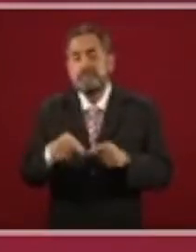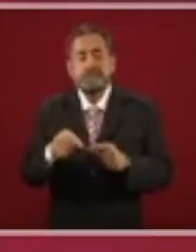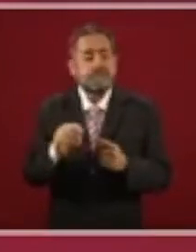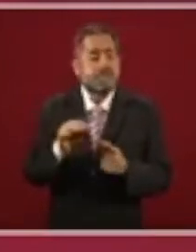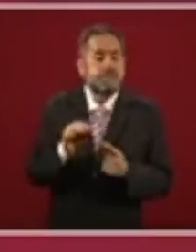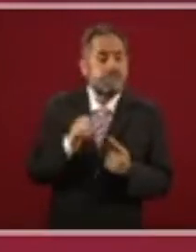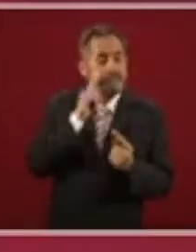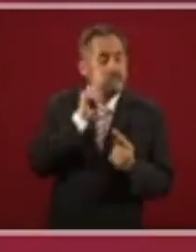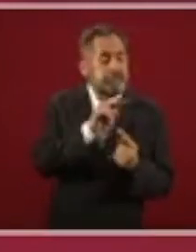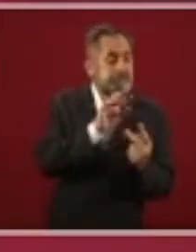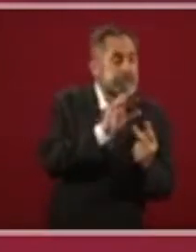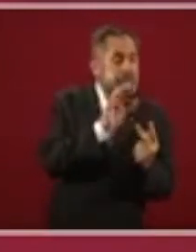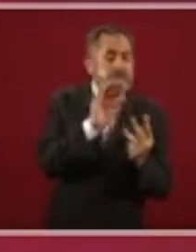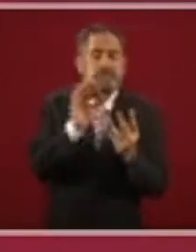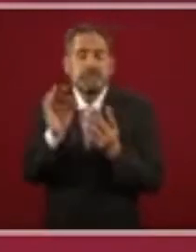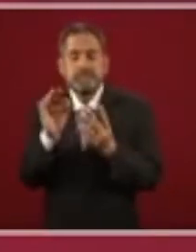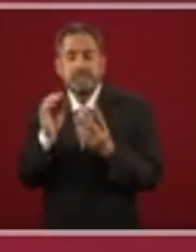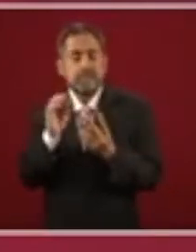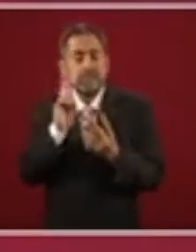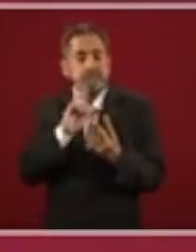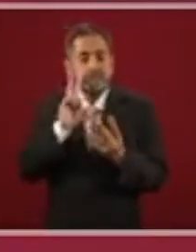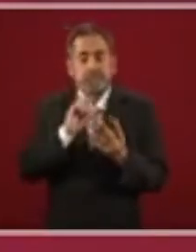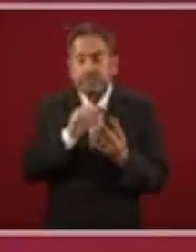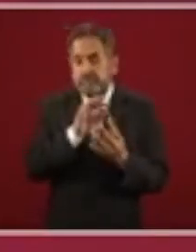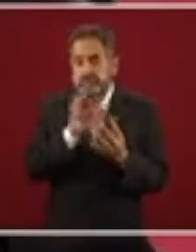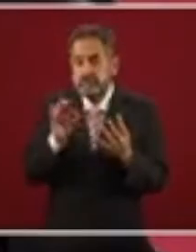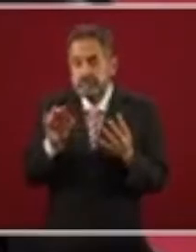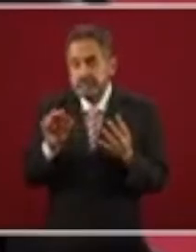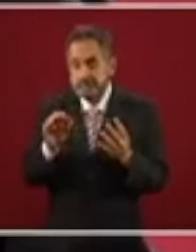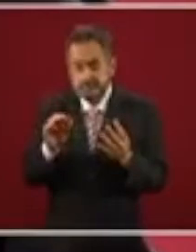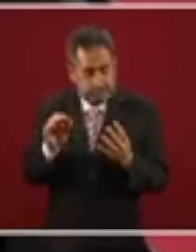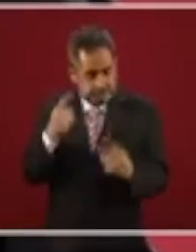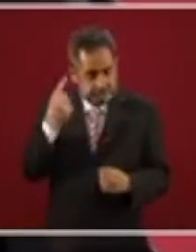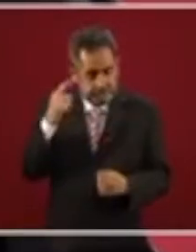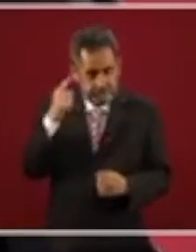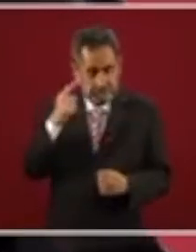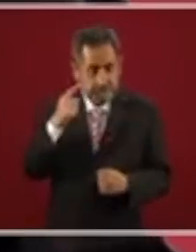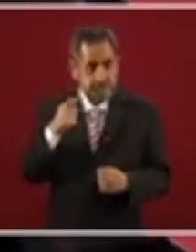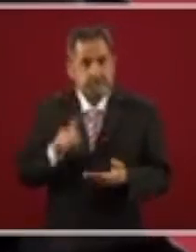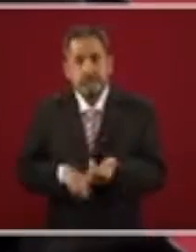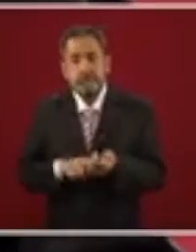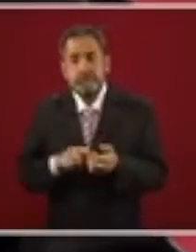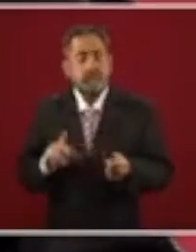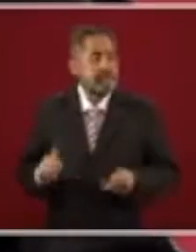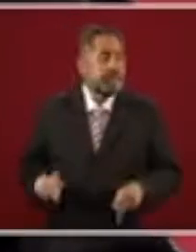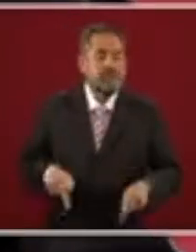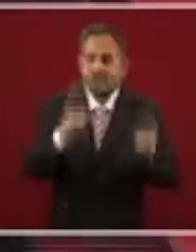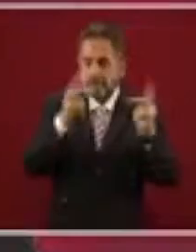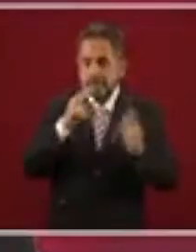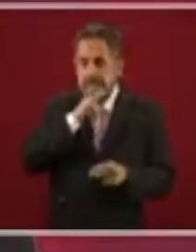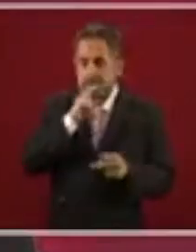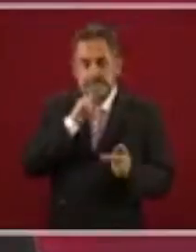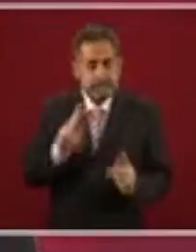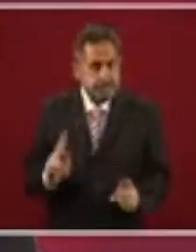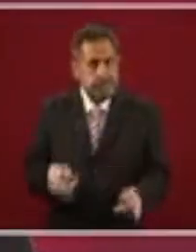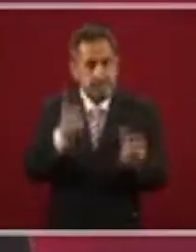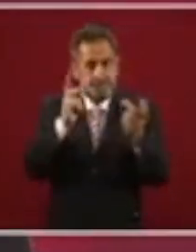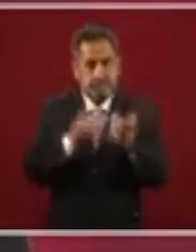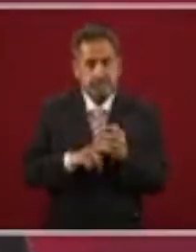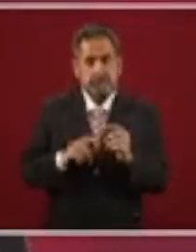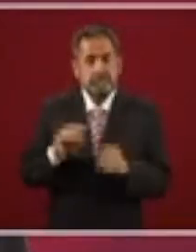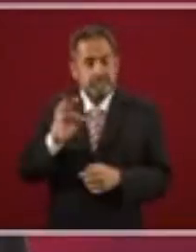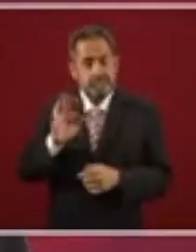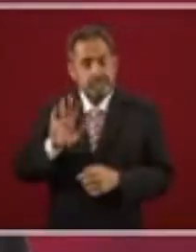opciones. El avión presidencial comprado en la administración del expresidente Felipe Calderón no se ha podido vender. Es por eso